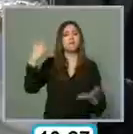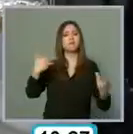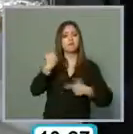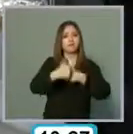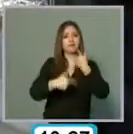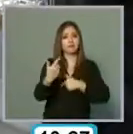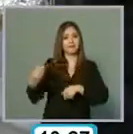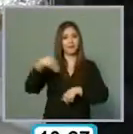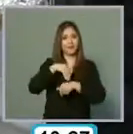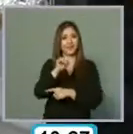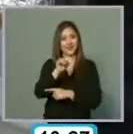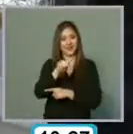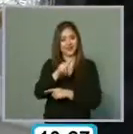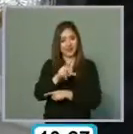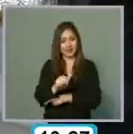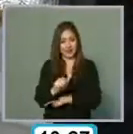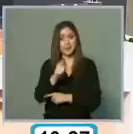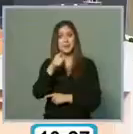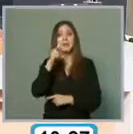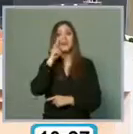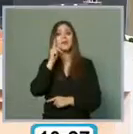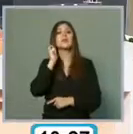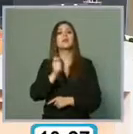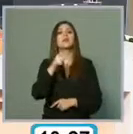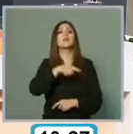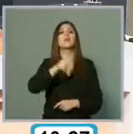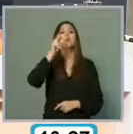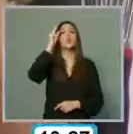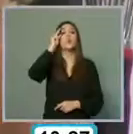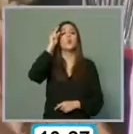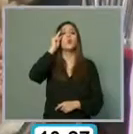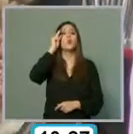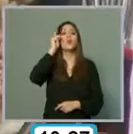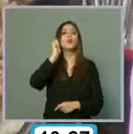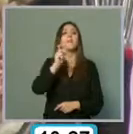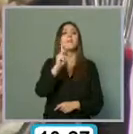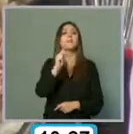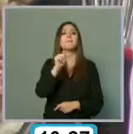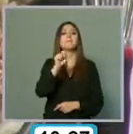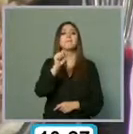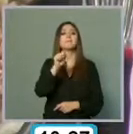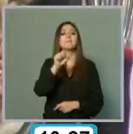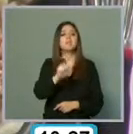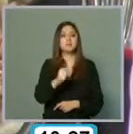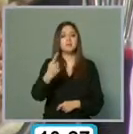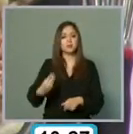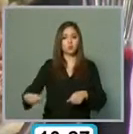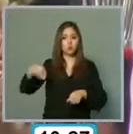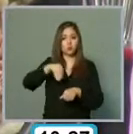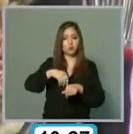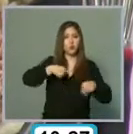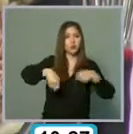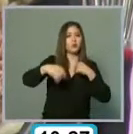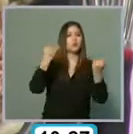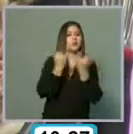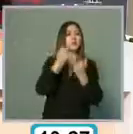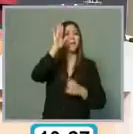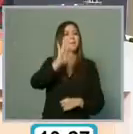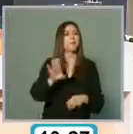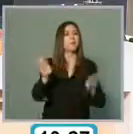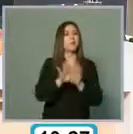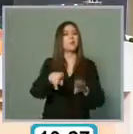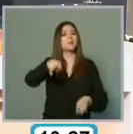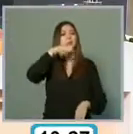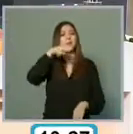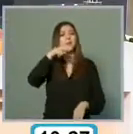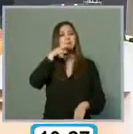se dan cuenta, el relleno es muy similar. Esto es pasas, uva pasa. Es muy similar a lo mejor al relleno que tenemos para de Navidad, de pavo. nuestro pavo,